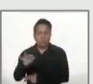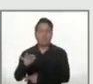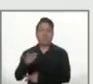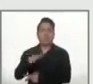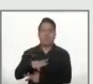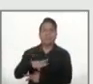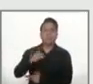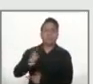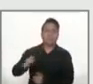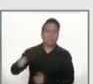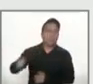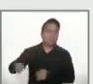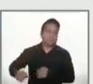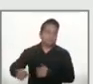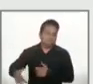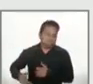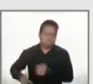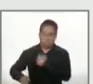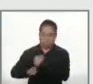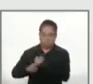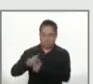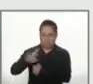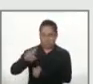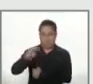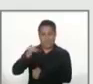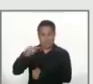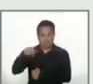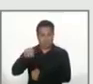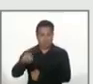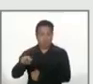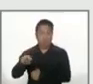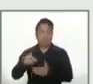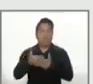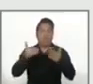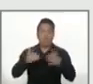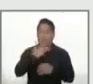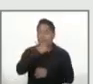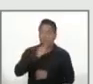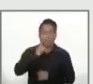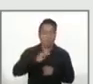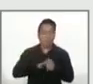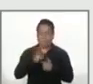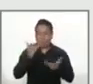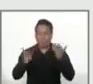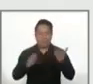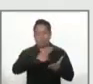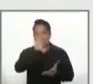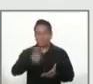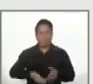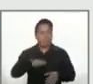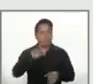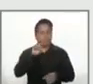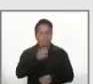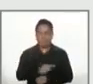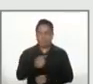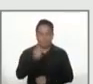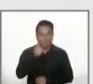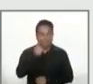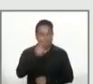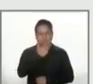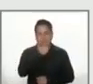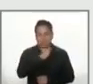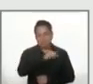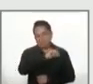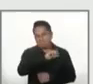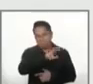casos, insuficiencia renal. Con respecto al sexo, las defunciones han tenido mayor frecuencia en varones en